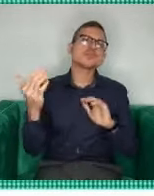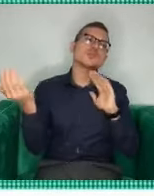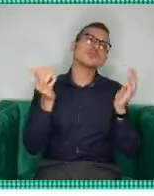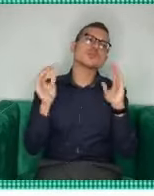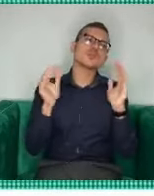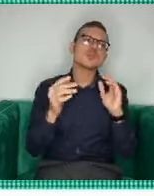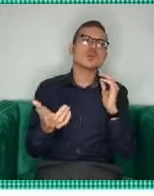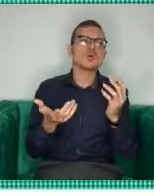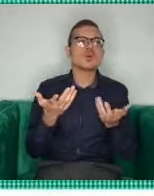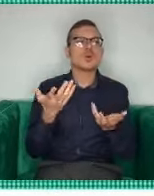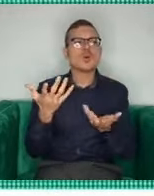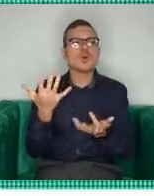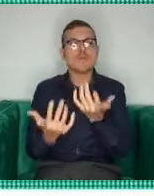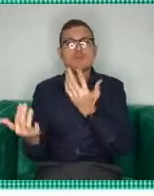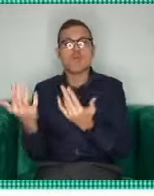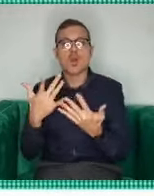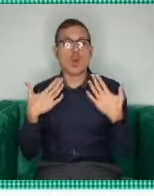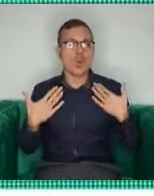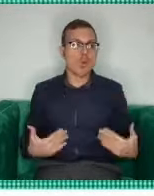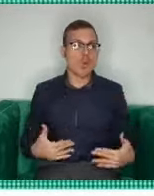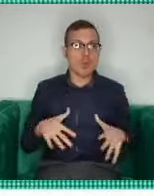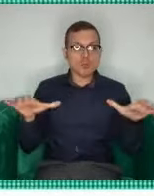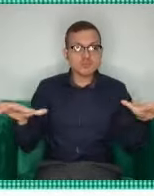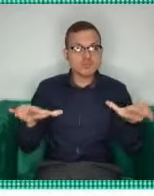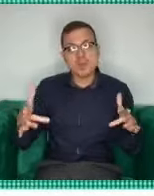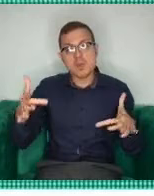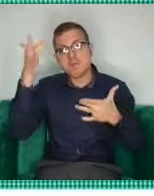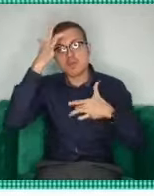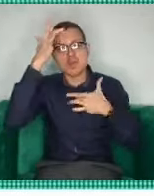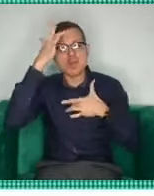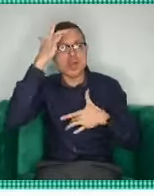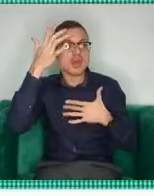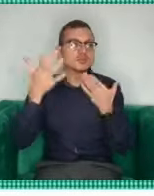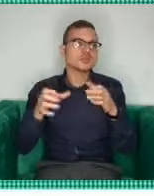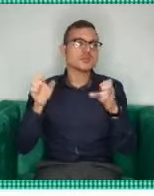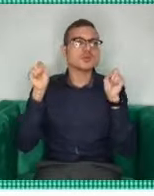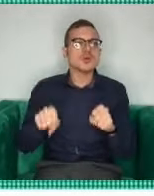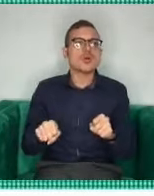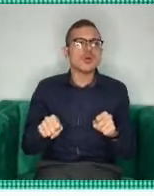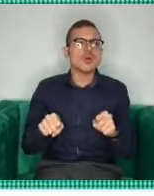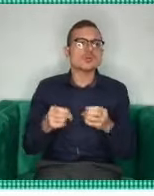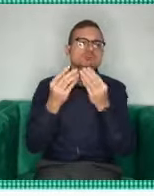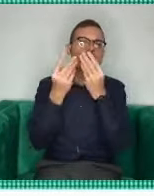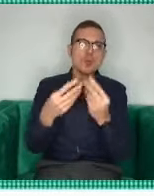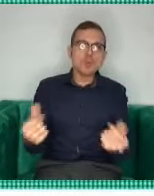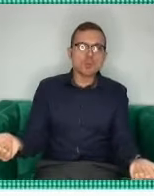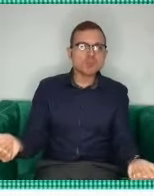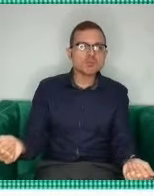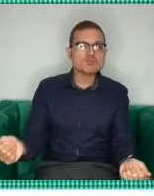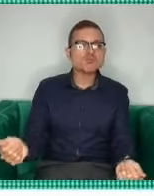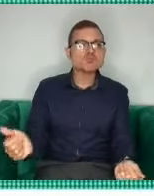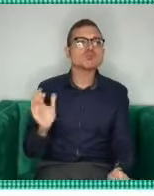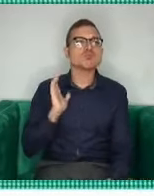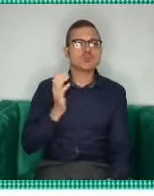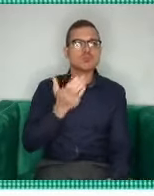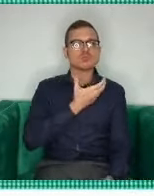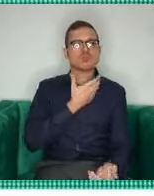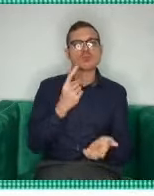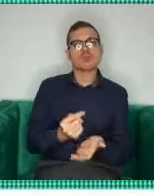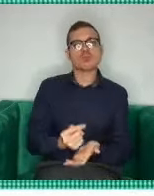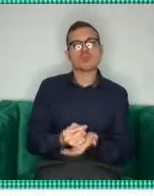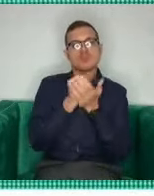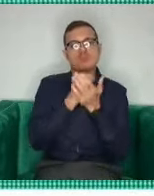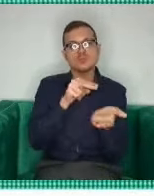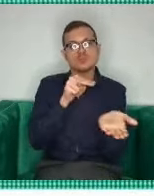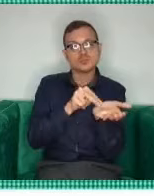la actividad de la enfermedad y podemos tener un extintor. Y ese extintor es nuestro tratamiento médico.